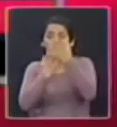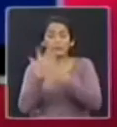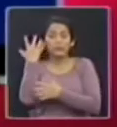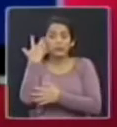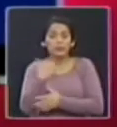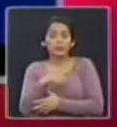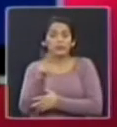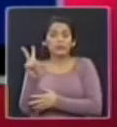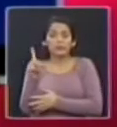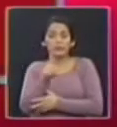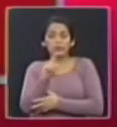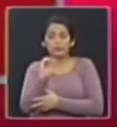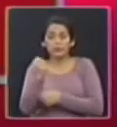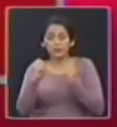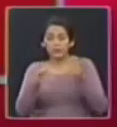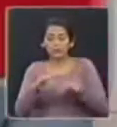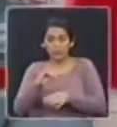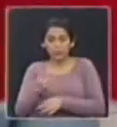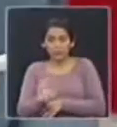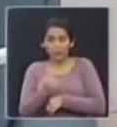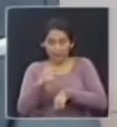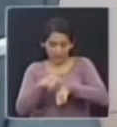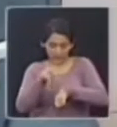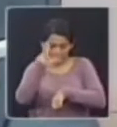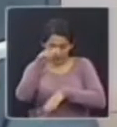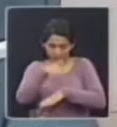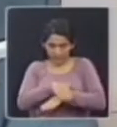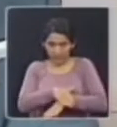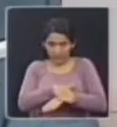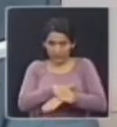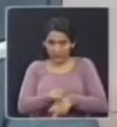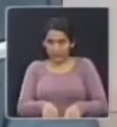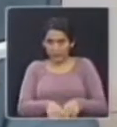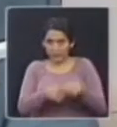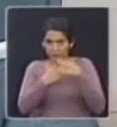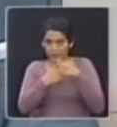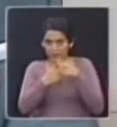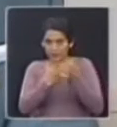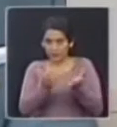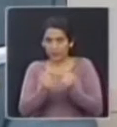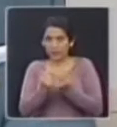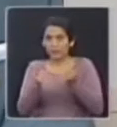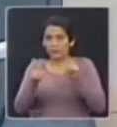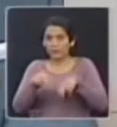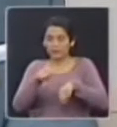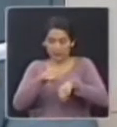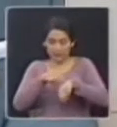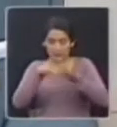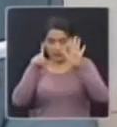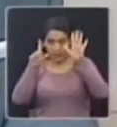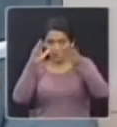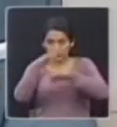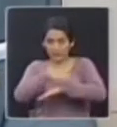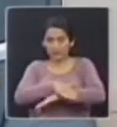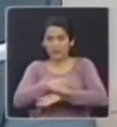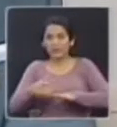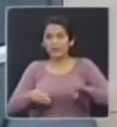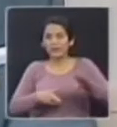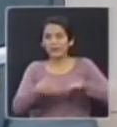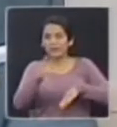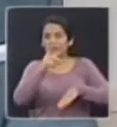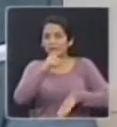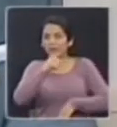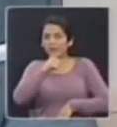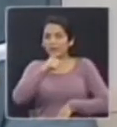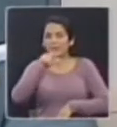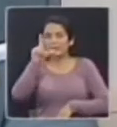arranca Expo Transporte a las 3 de la tarde. Y a las 6 de la tarde tendremos el gran evento inaugural con la presencia de Don